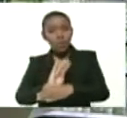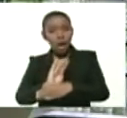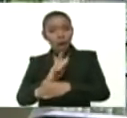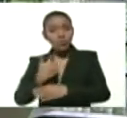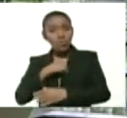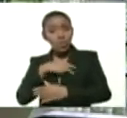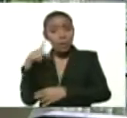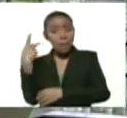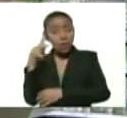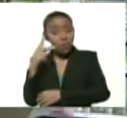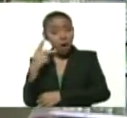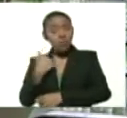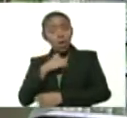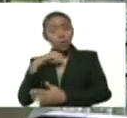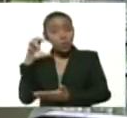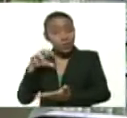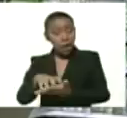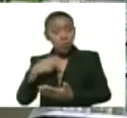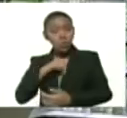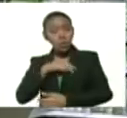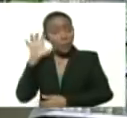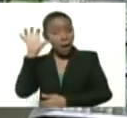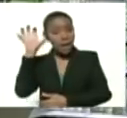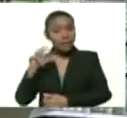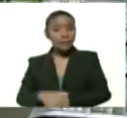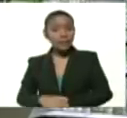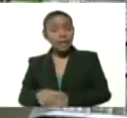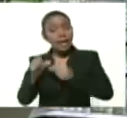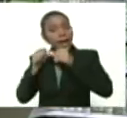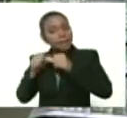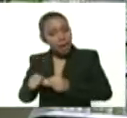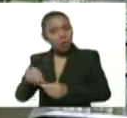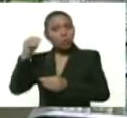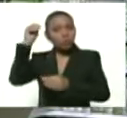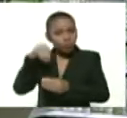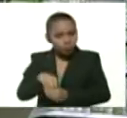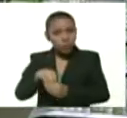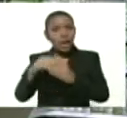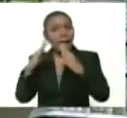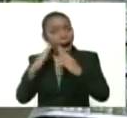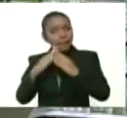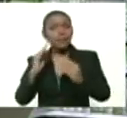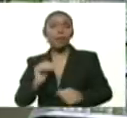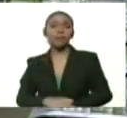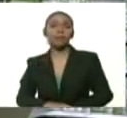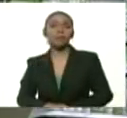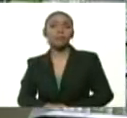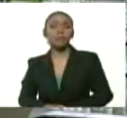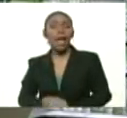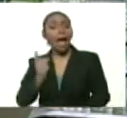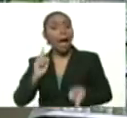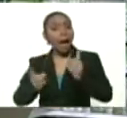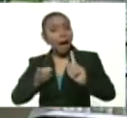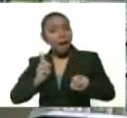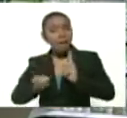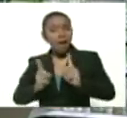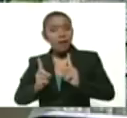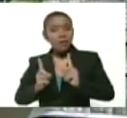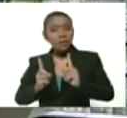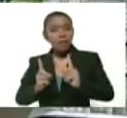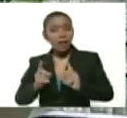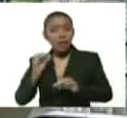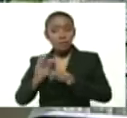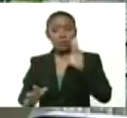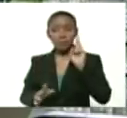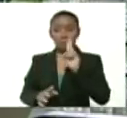nuestra parroquia, nuestro estado, nuestro país, quedarnos en la casa. A veces es pavoroso